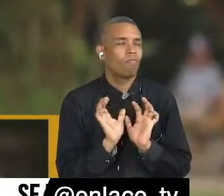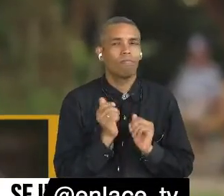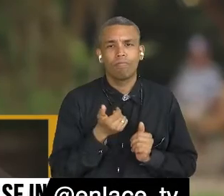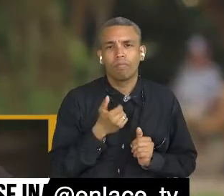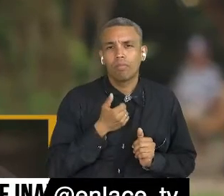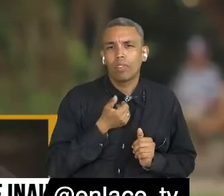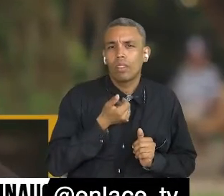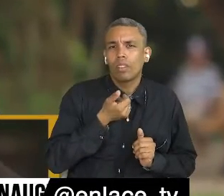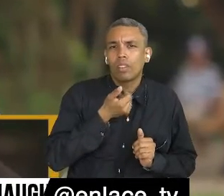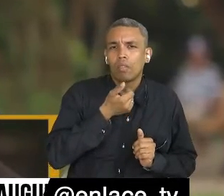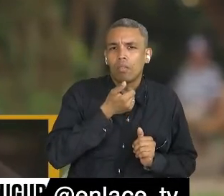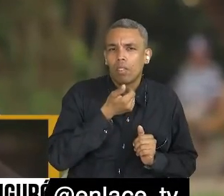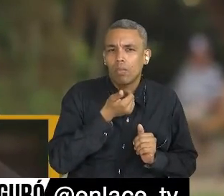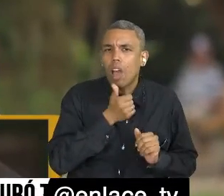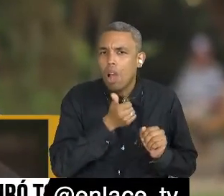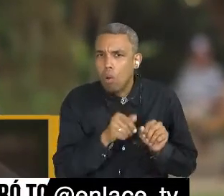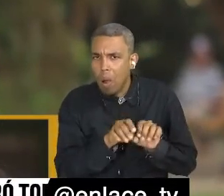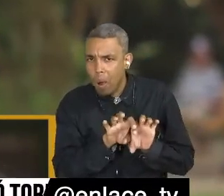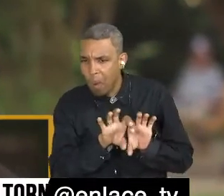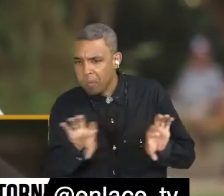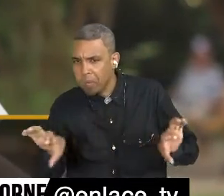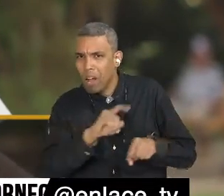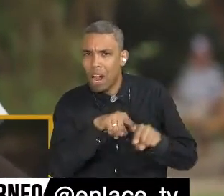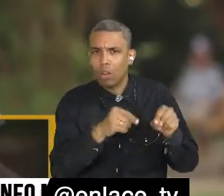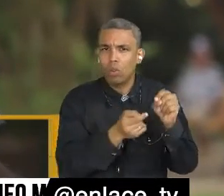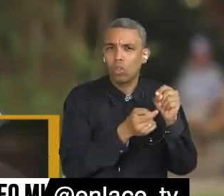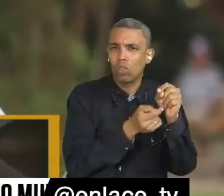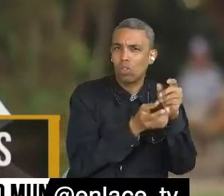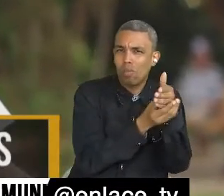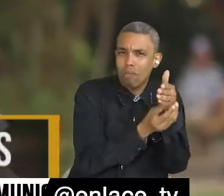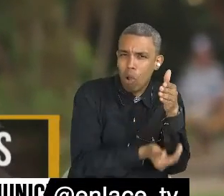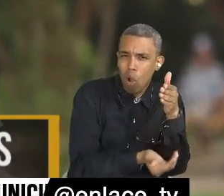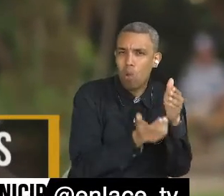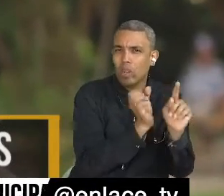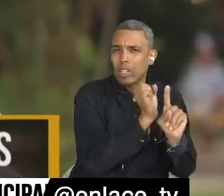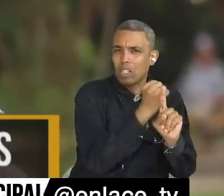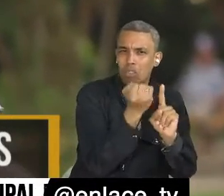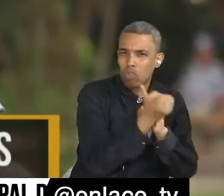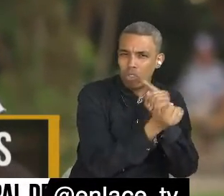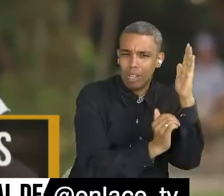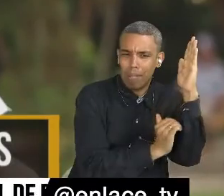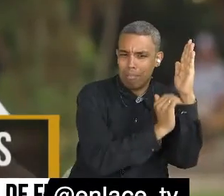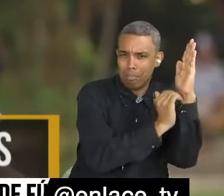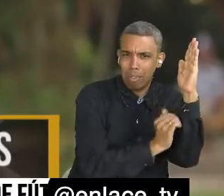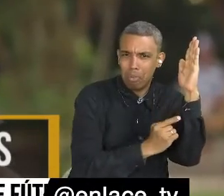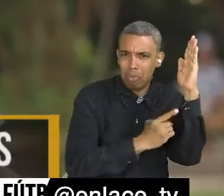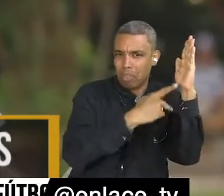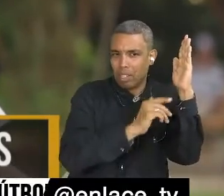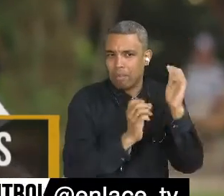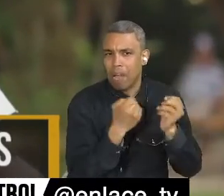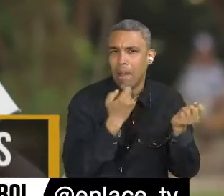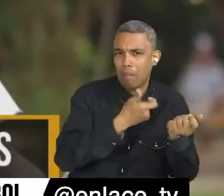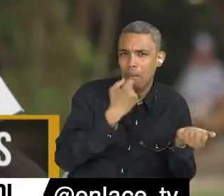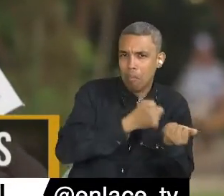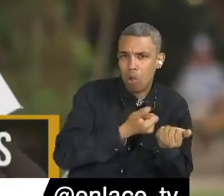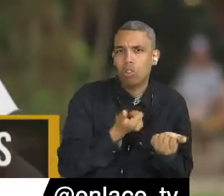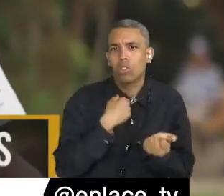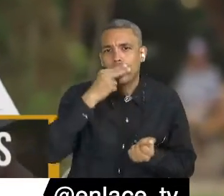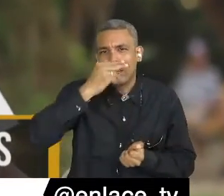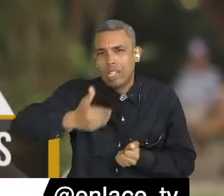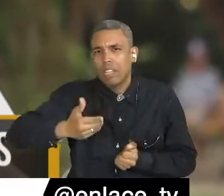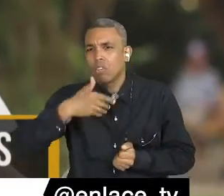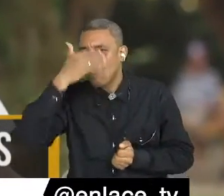los subsidios de acueducto y alcantarillado, alimentación, transporte escolar, los programas de autopavimentación y todo